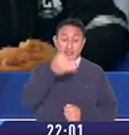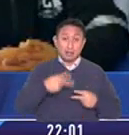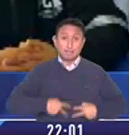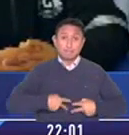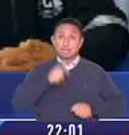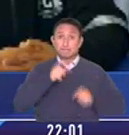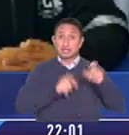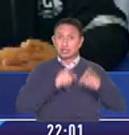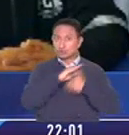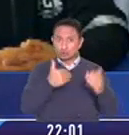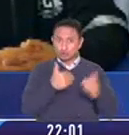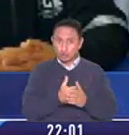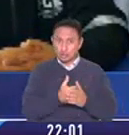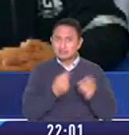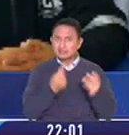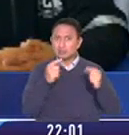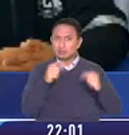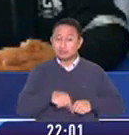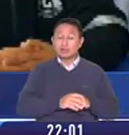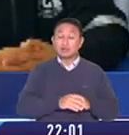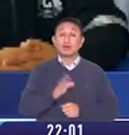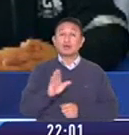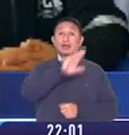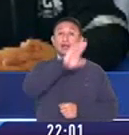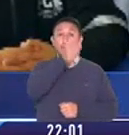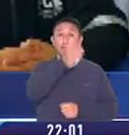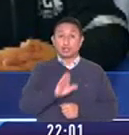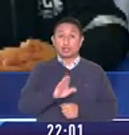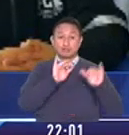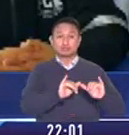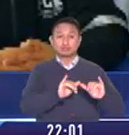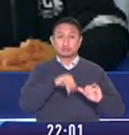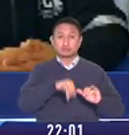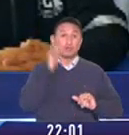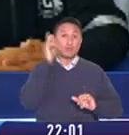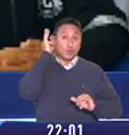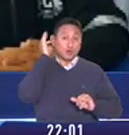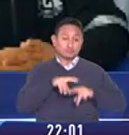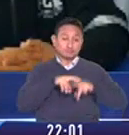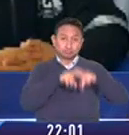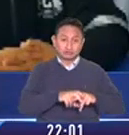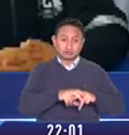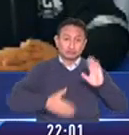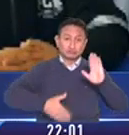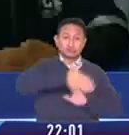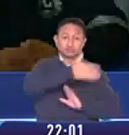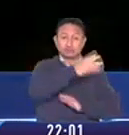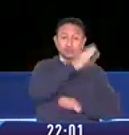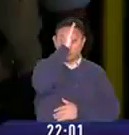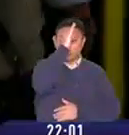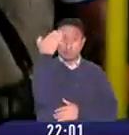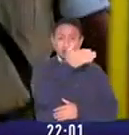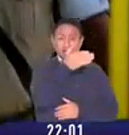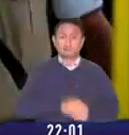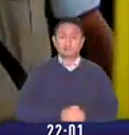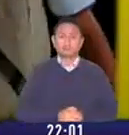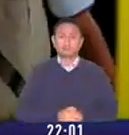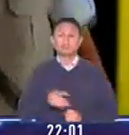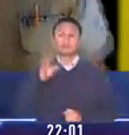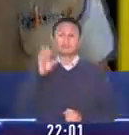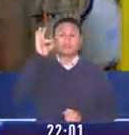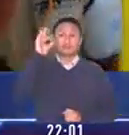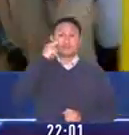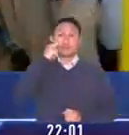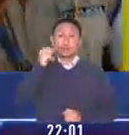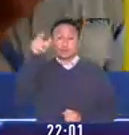toda persona, inmediatamente hace parar una camioneta y le traslada para lograr salvar la vida de esta persona. El sospechoso del crimen